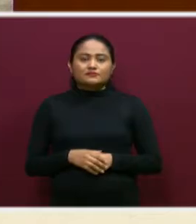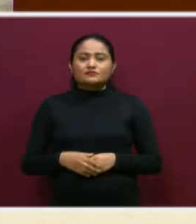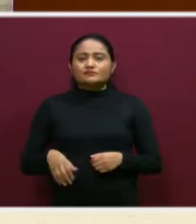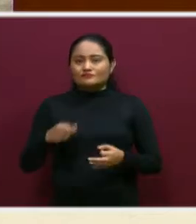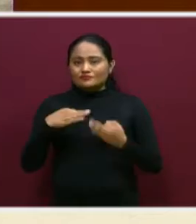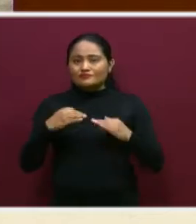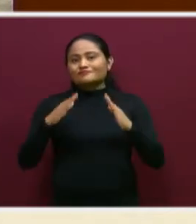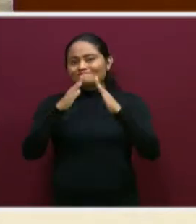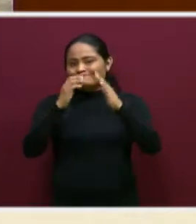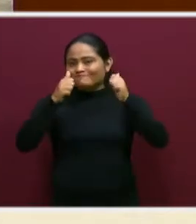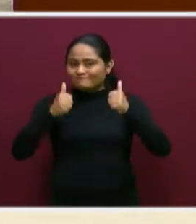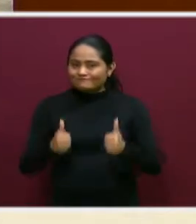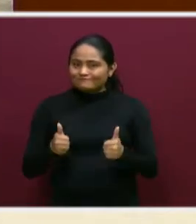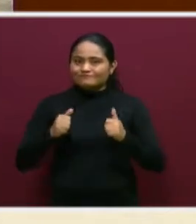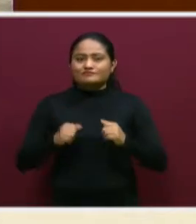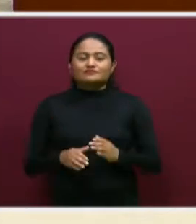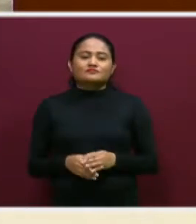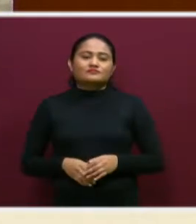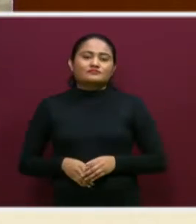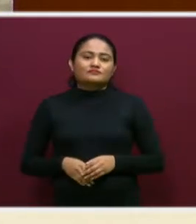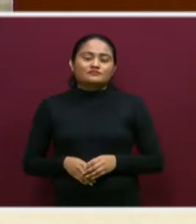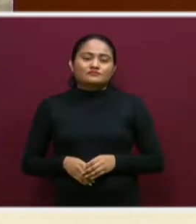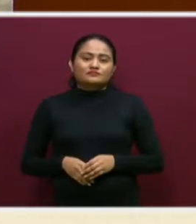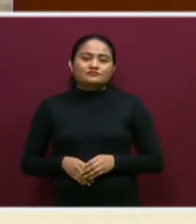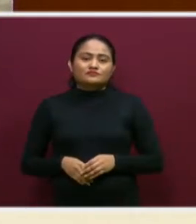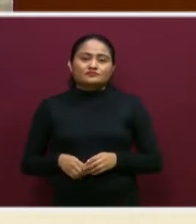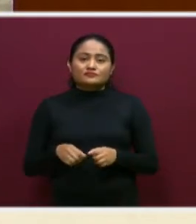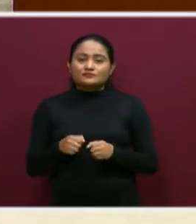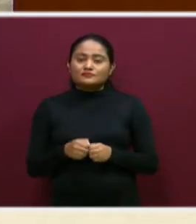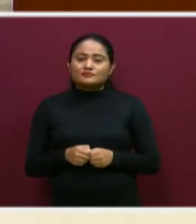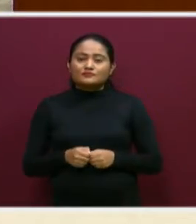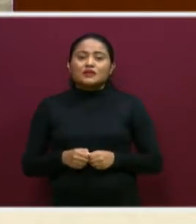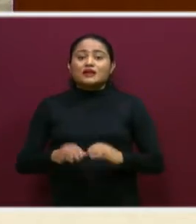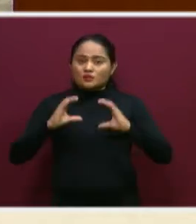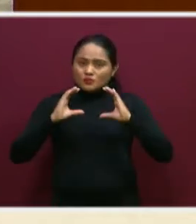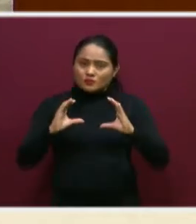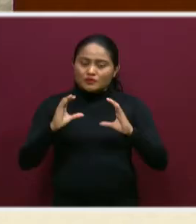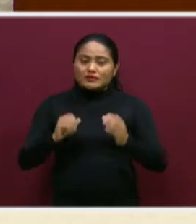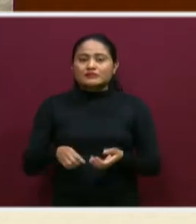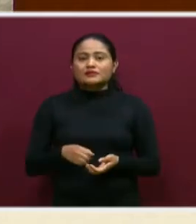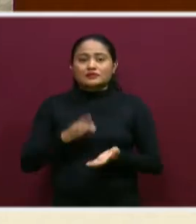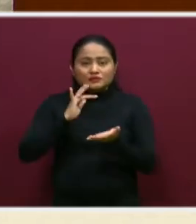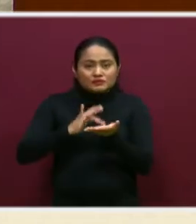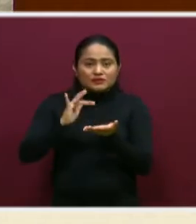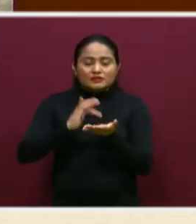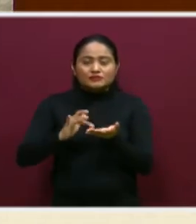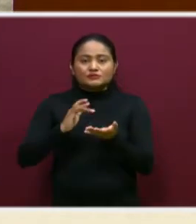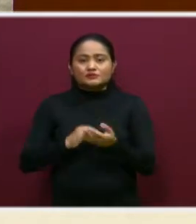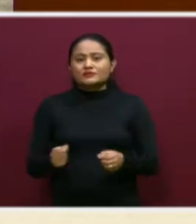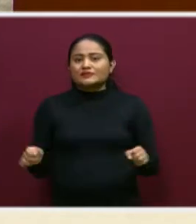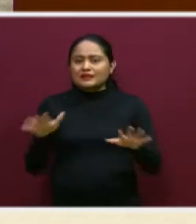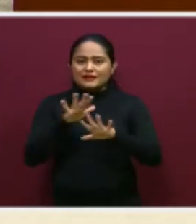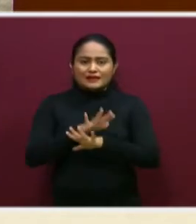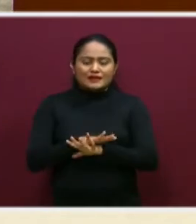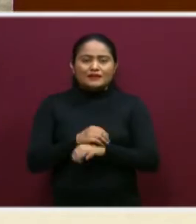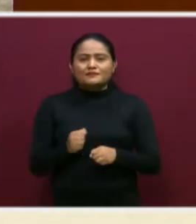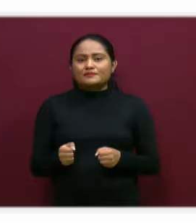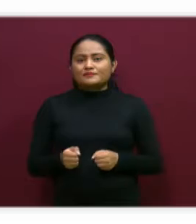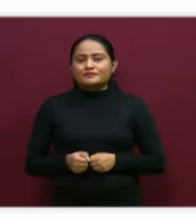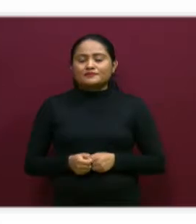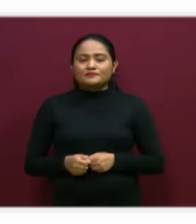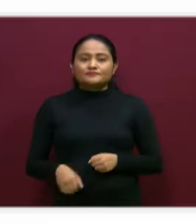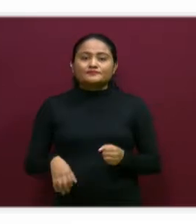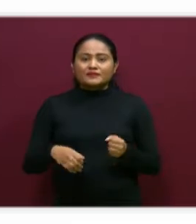en pandemia entonces bueno estas pequeñas grandes acciones pueden hacer que cambiemos esta situación vamos a lavarnos las manos de